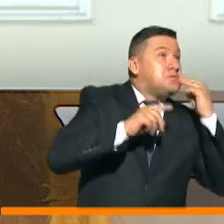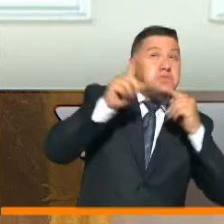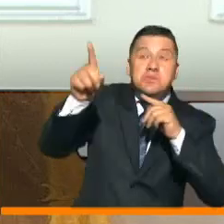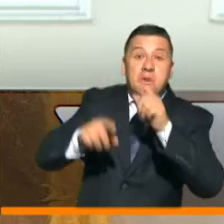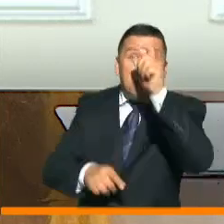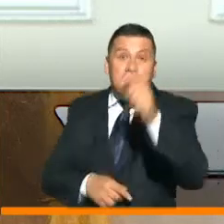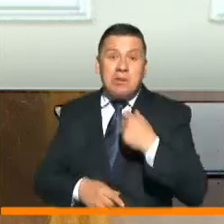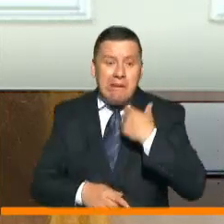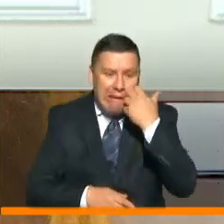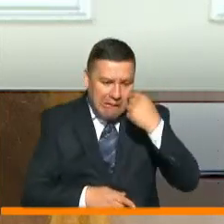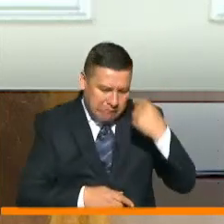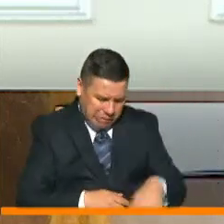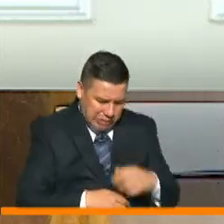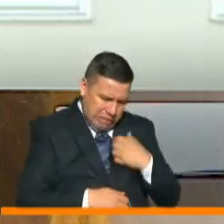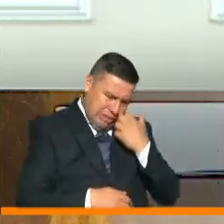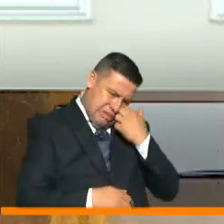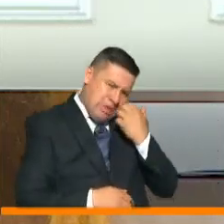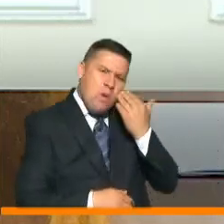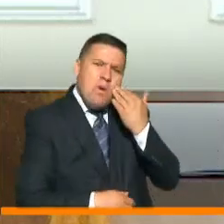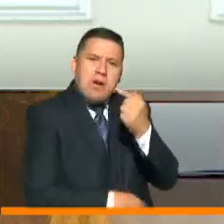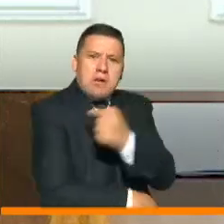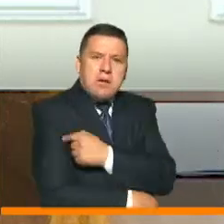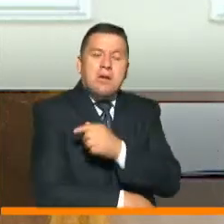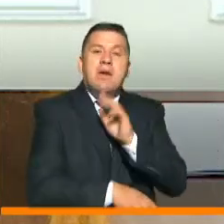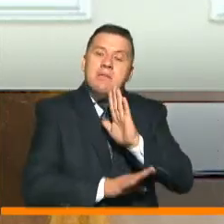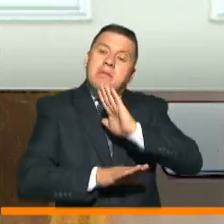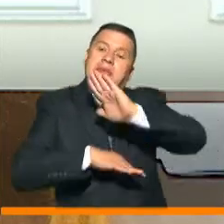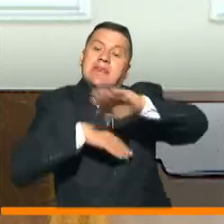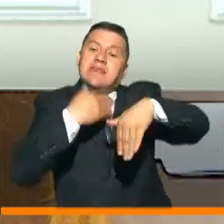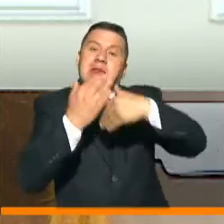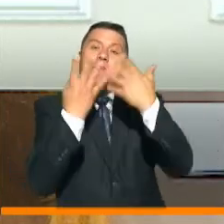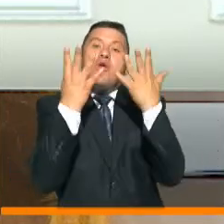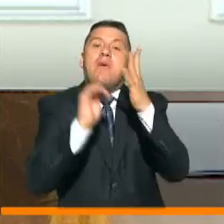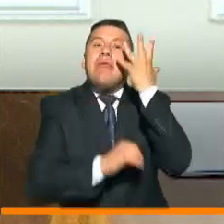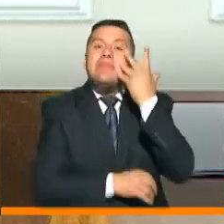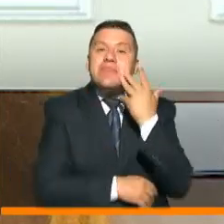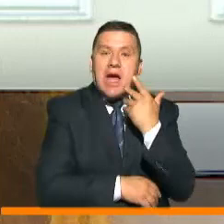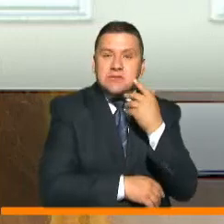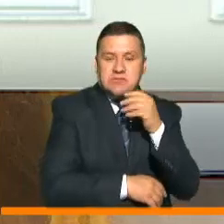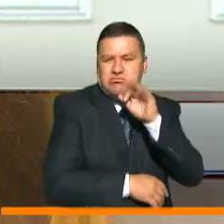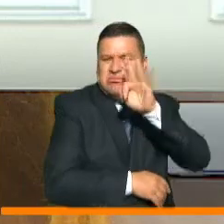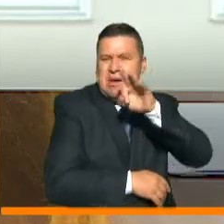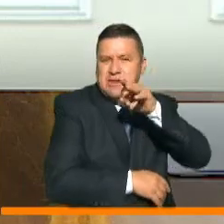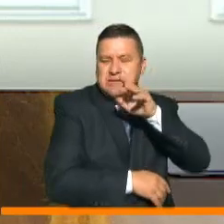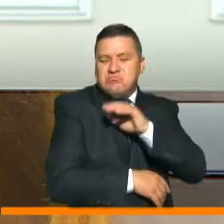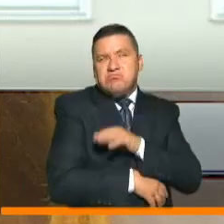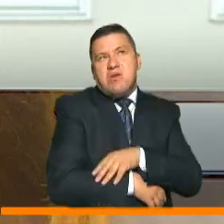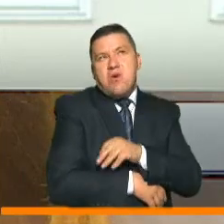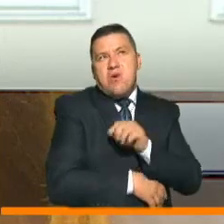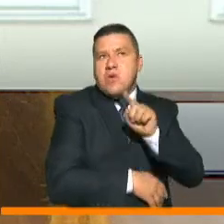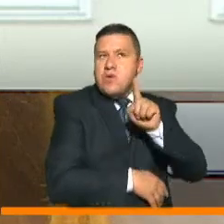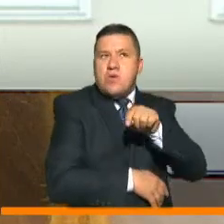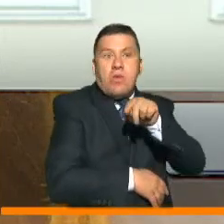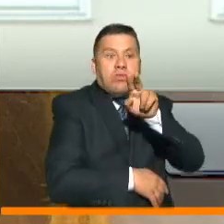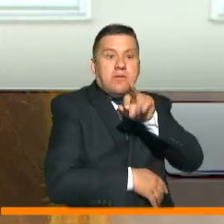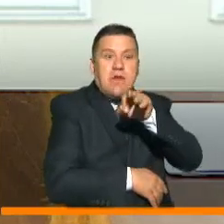persona contrajo COVID, puede ser vacunada 90 días después de haber tenido la enfermedad. ¿Alguna precisión médica,